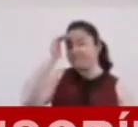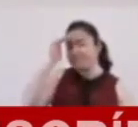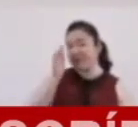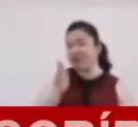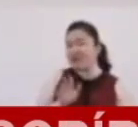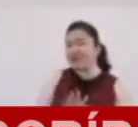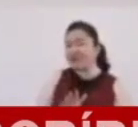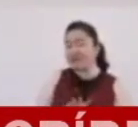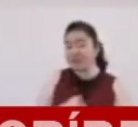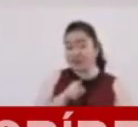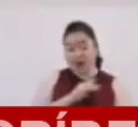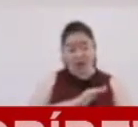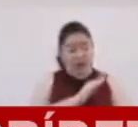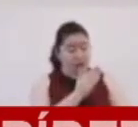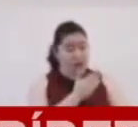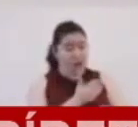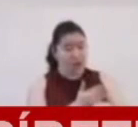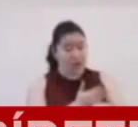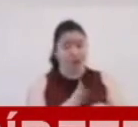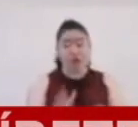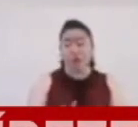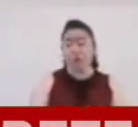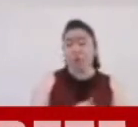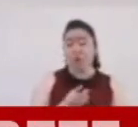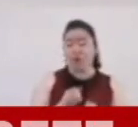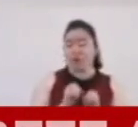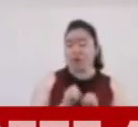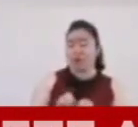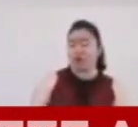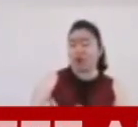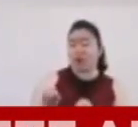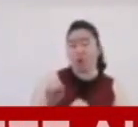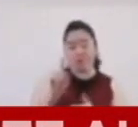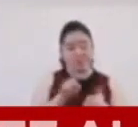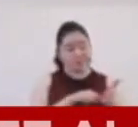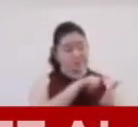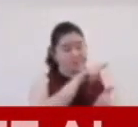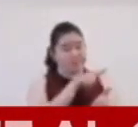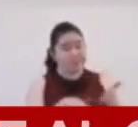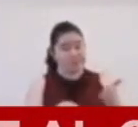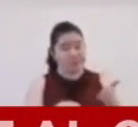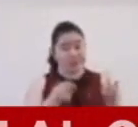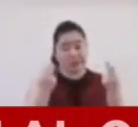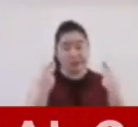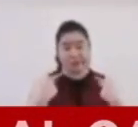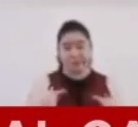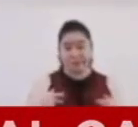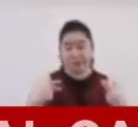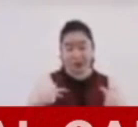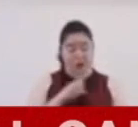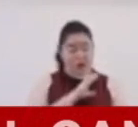sanción consistente en la pérdida o cancelación de registro de los